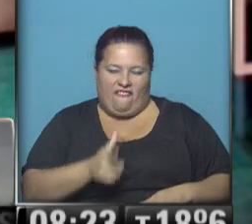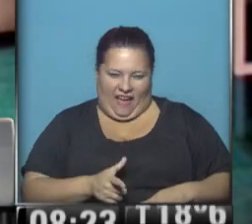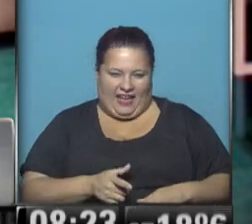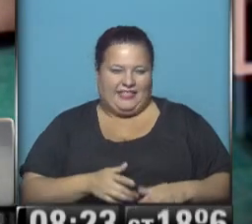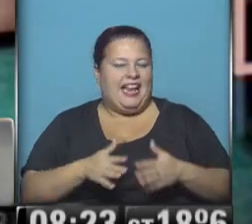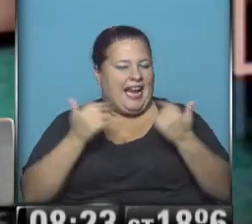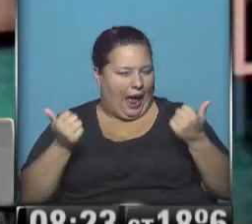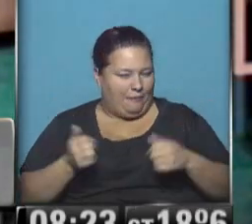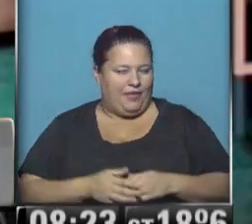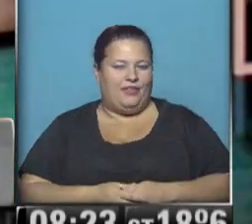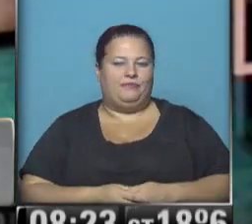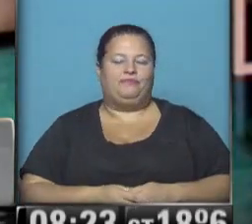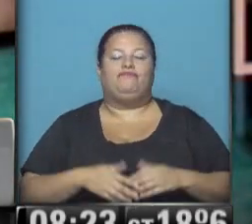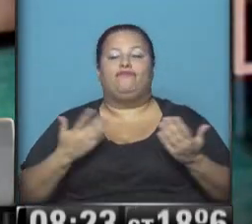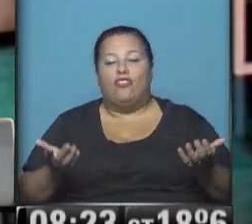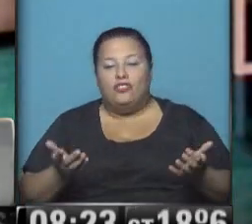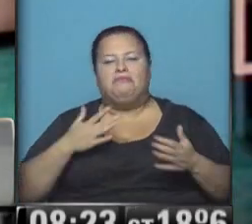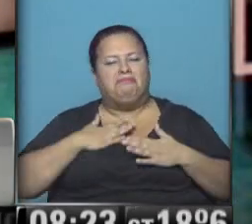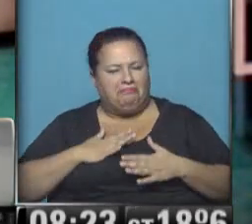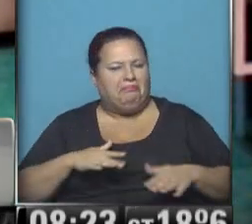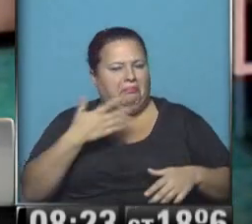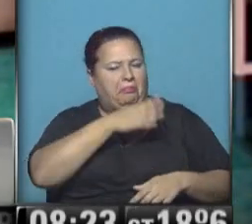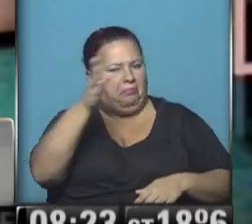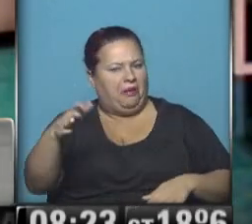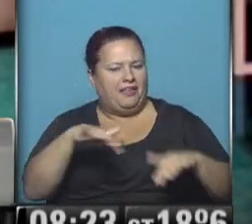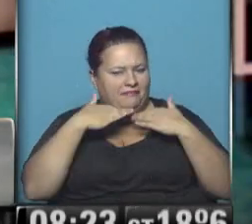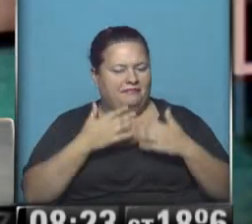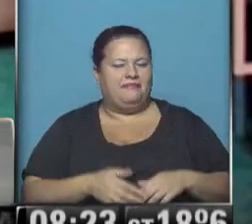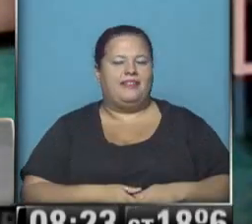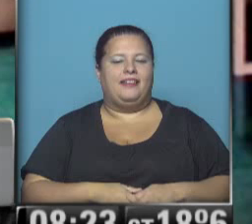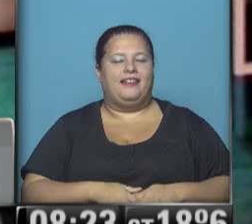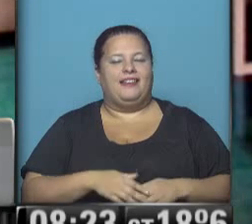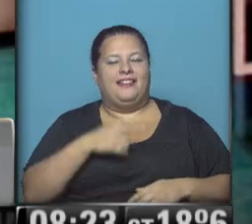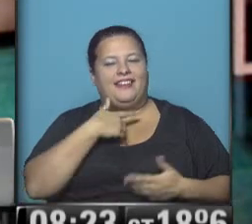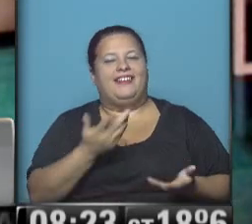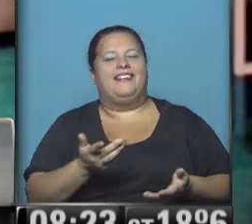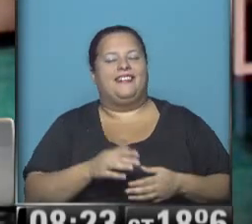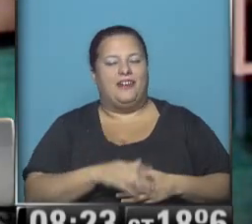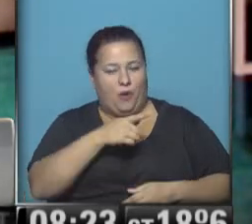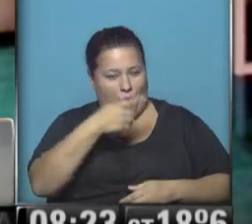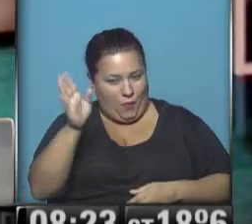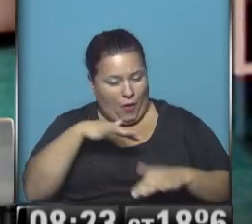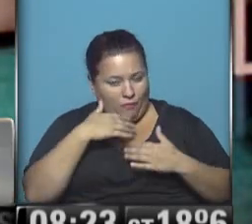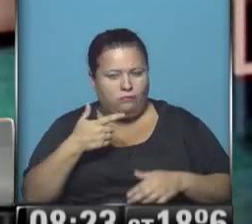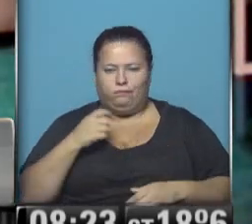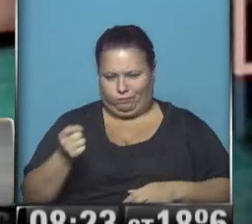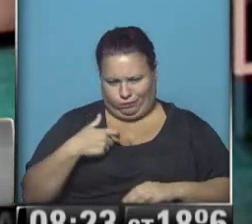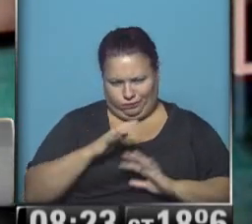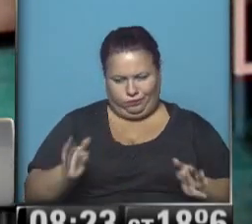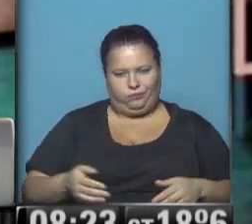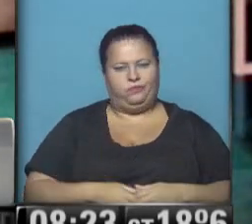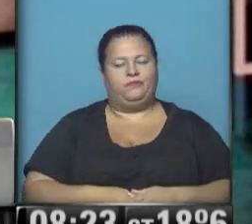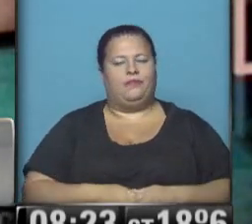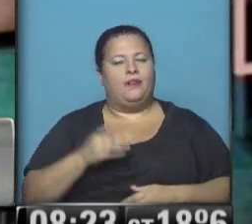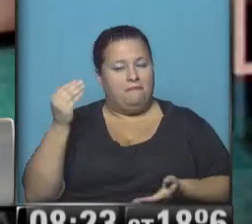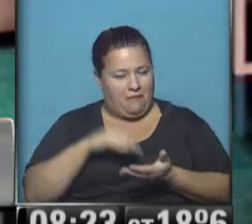fácilmente y rápidamente. Sí. Así que tranquilamente los estamos esperando. Los estamos esperando. ¿Te va a ir a verla? Yo ya fui a verla. ¿Va a